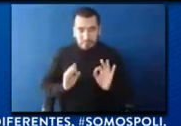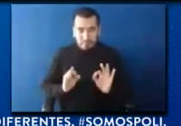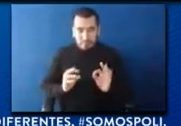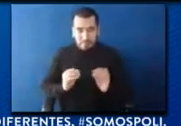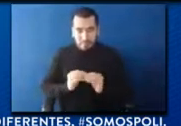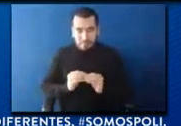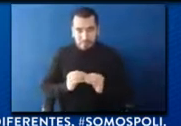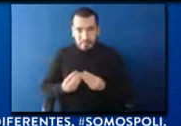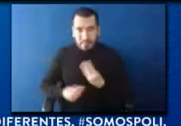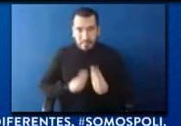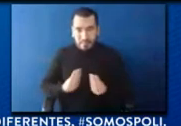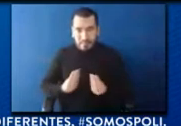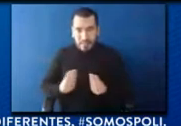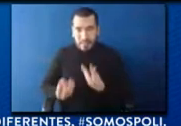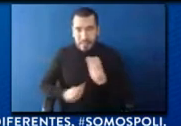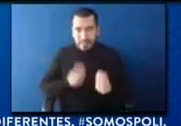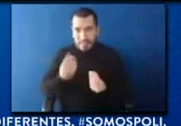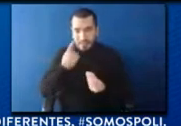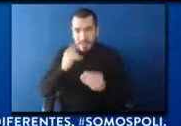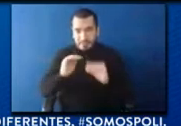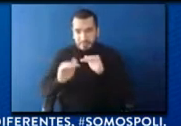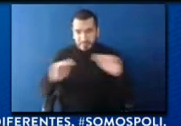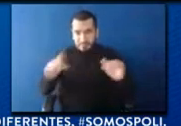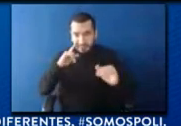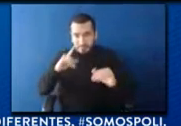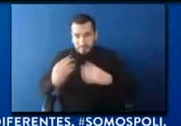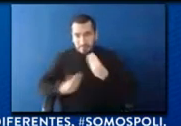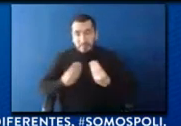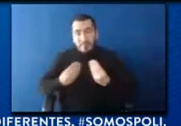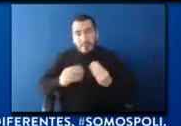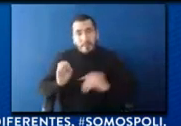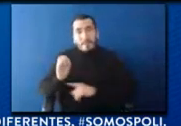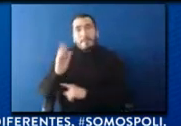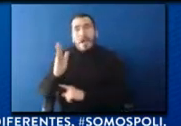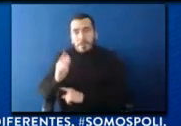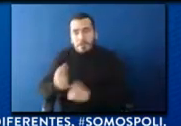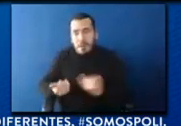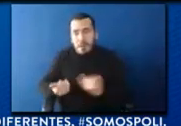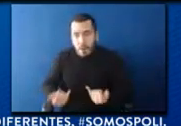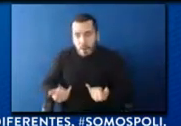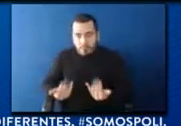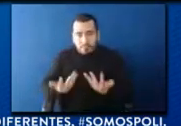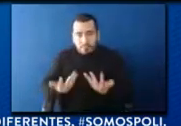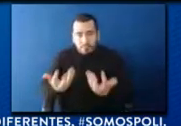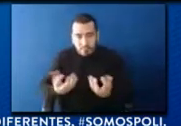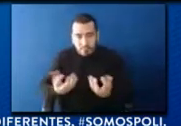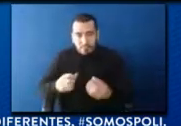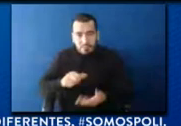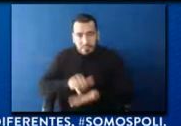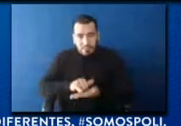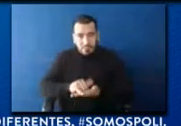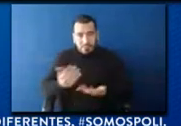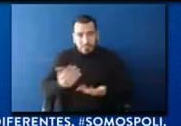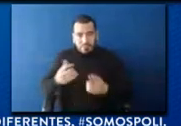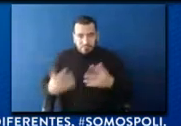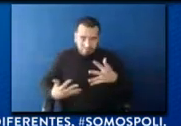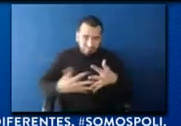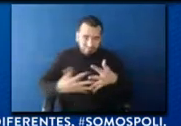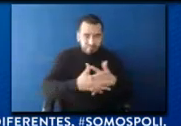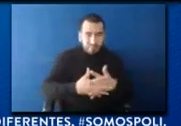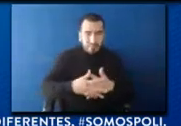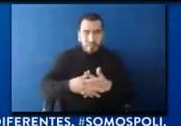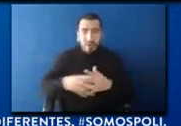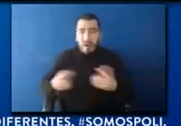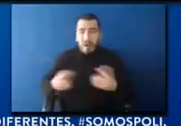ayuden a los bancos actuales a tener cambios, pero no podemos esperar a que los bancos actuales quieran ajustarse o quieran cambiar. Este país